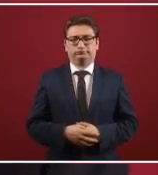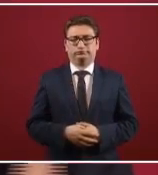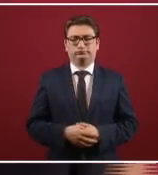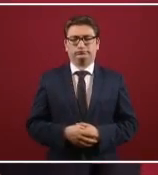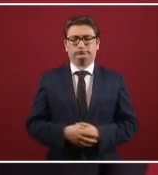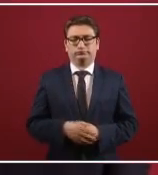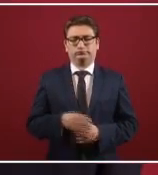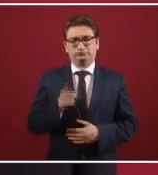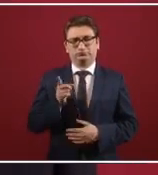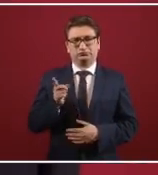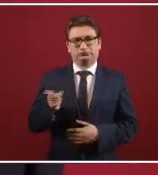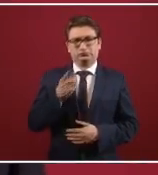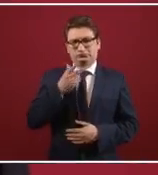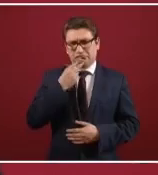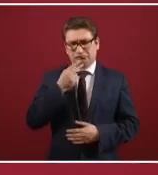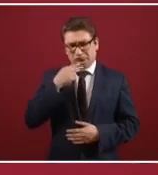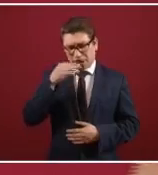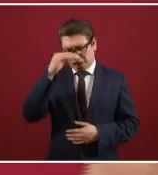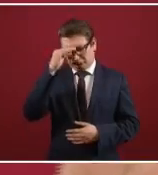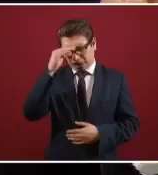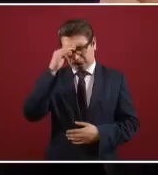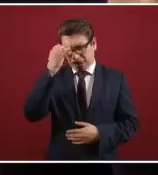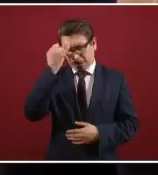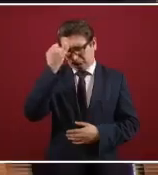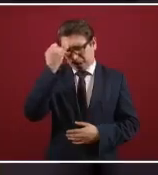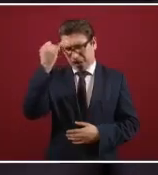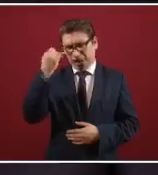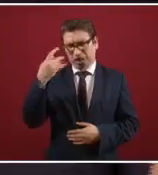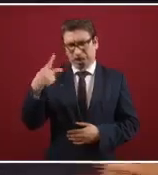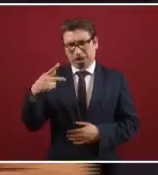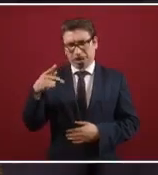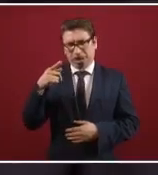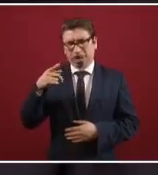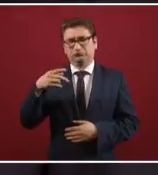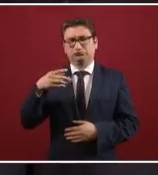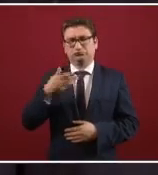él es de una corriente de pensamiento más